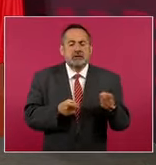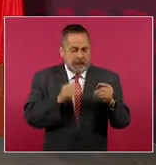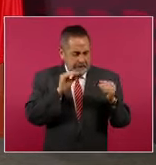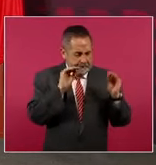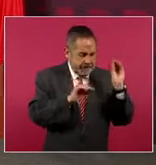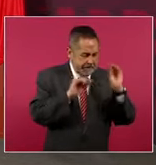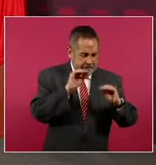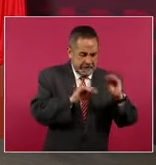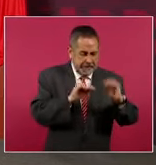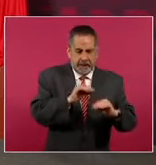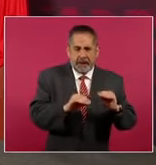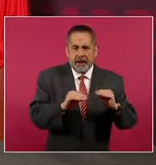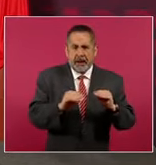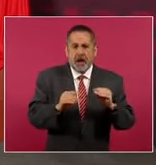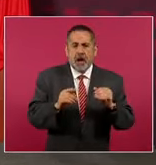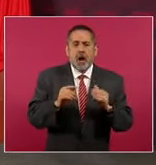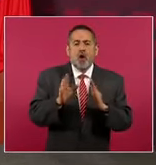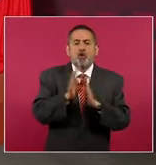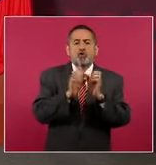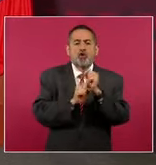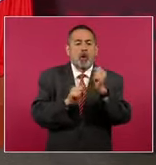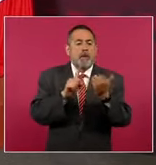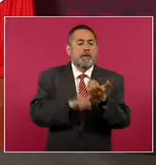elabora la Constitución de